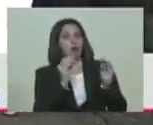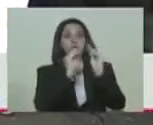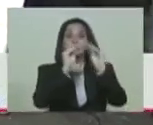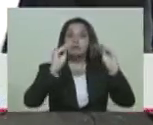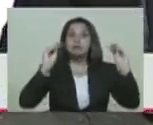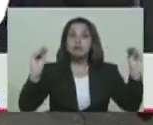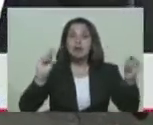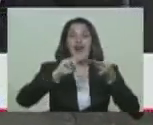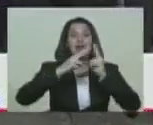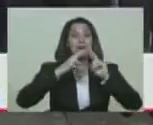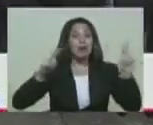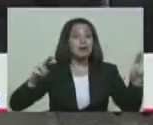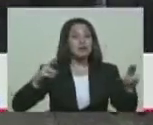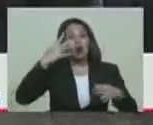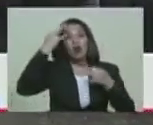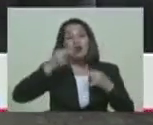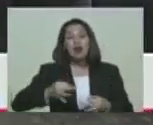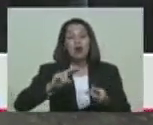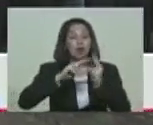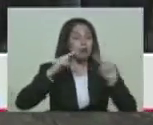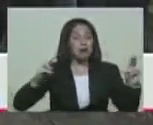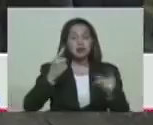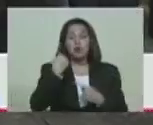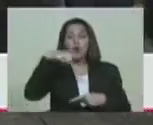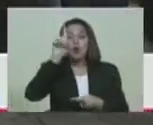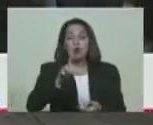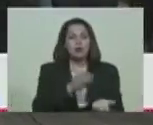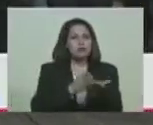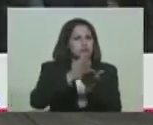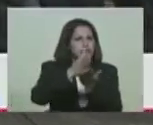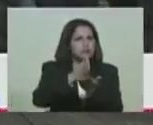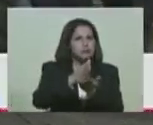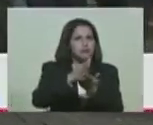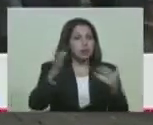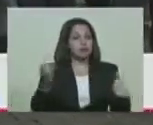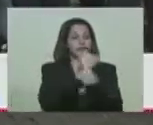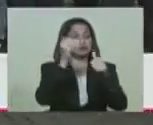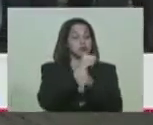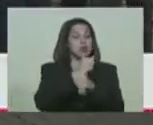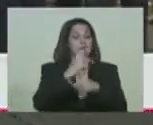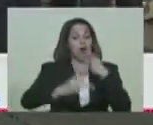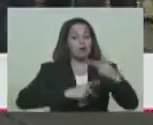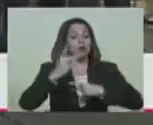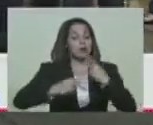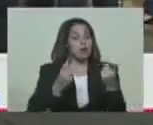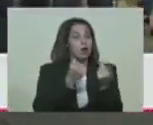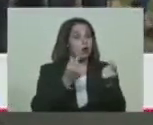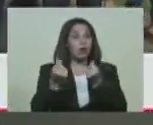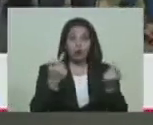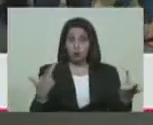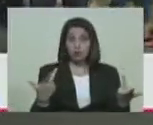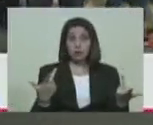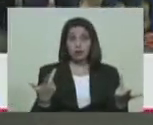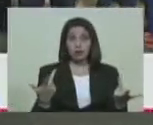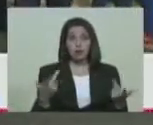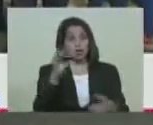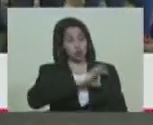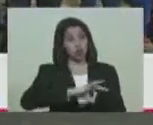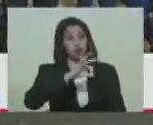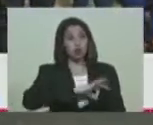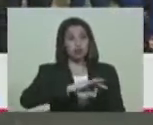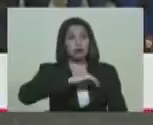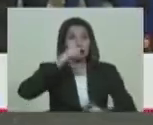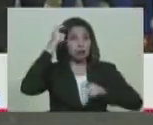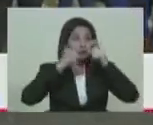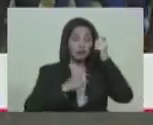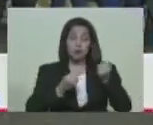porque creo en la paz como el único camino para lograr recuperar la prosperidad económica, la prosperidad social que el chavismo